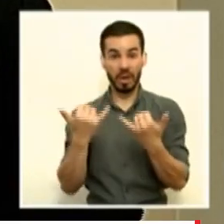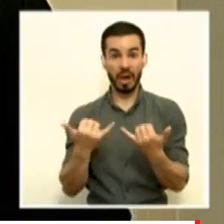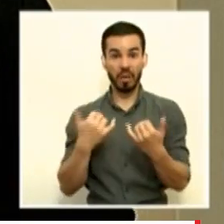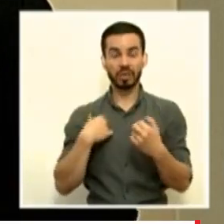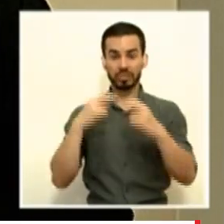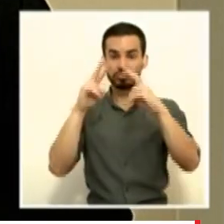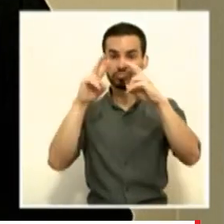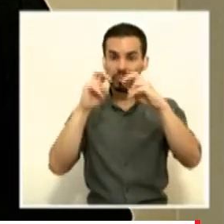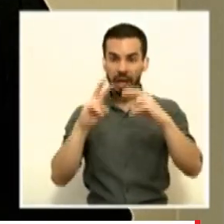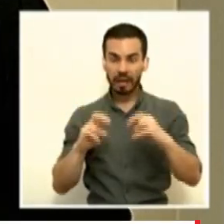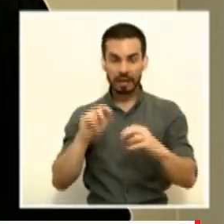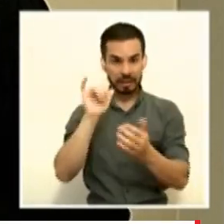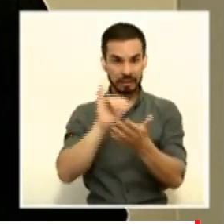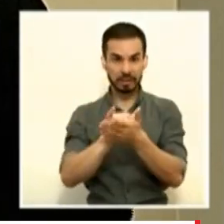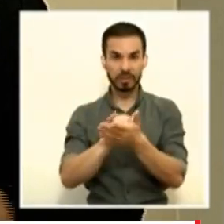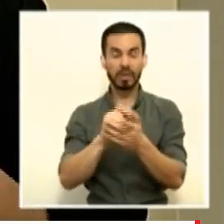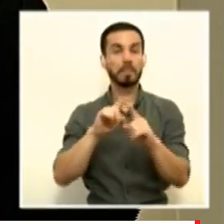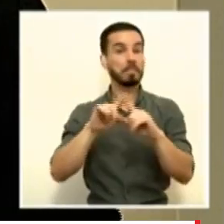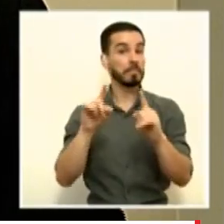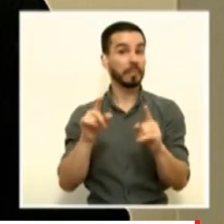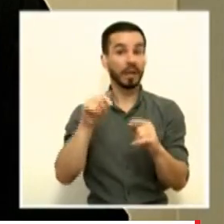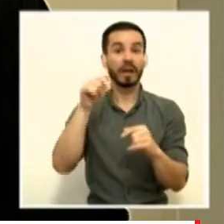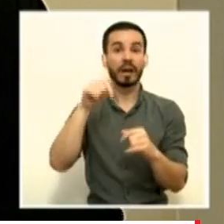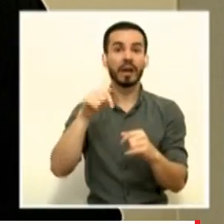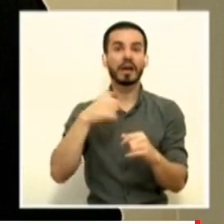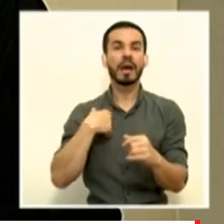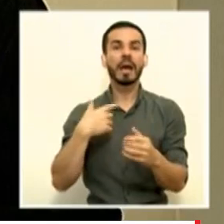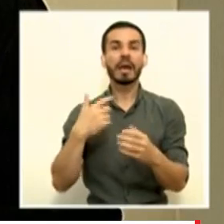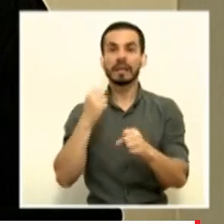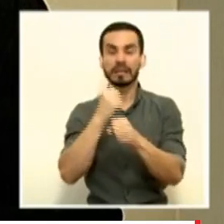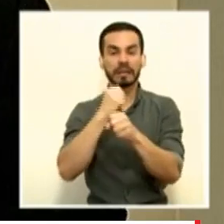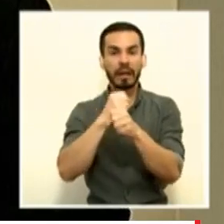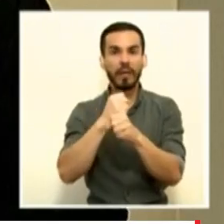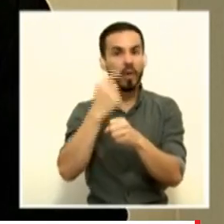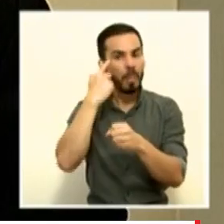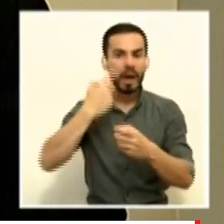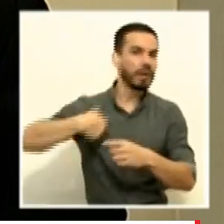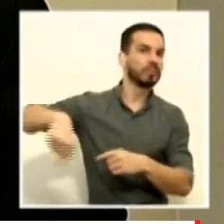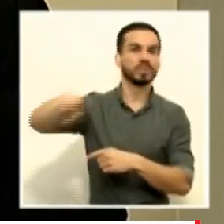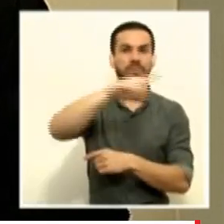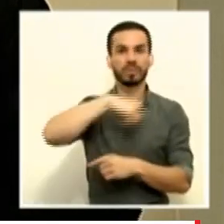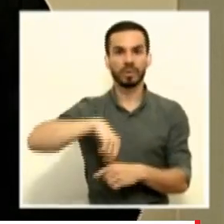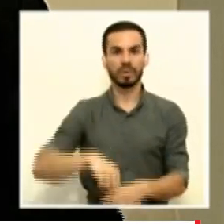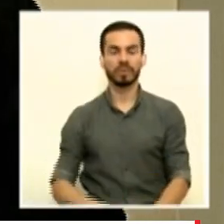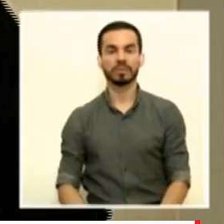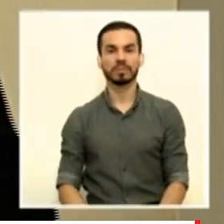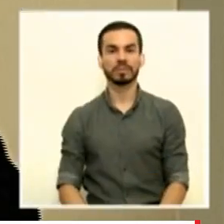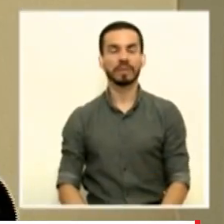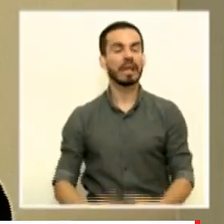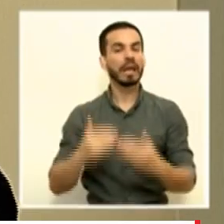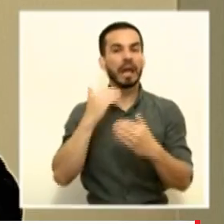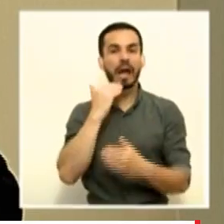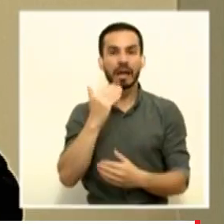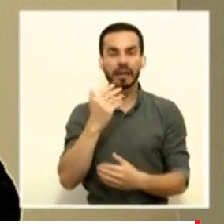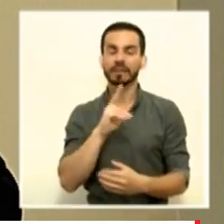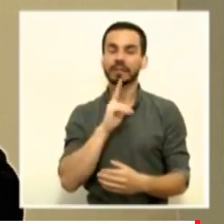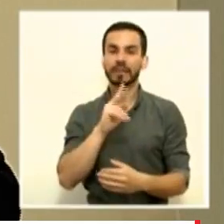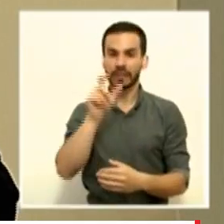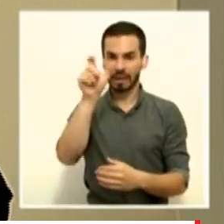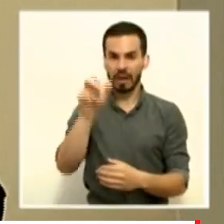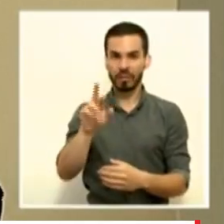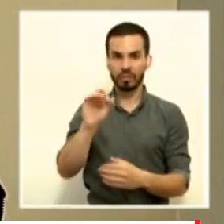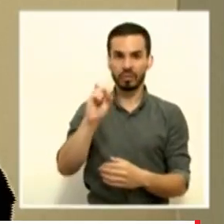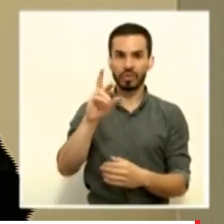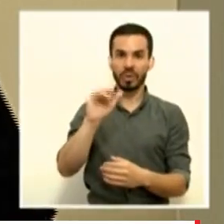estamos analizando eso, pero aquí tenemos que sacar la tarea entre todos. Quería, ¿verdad, Roger?